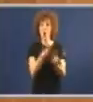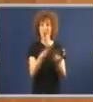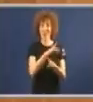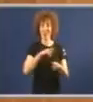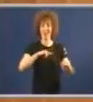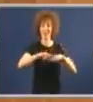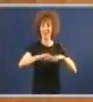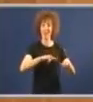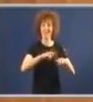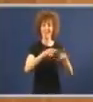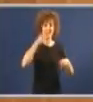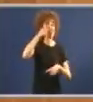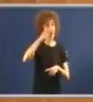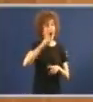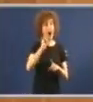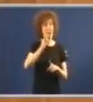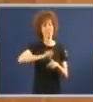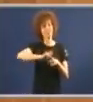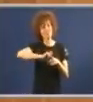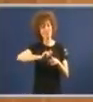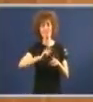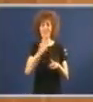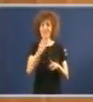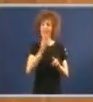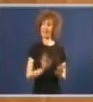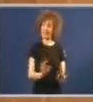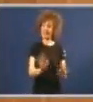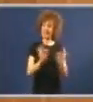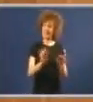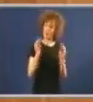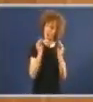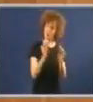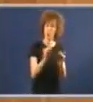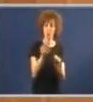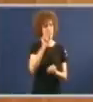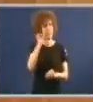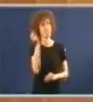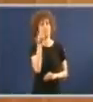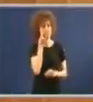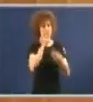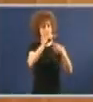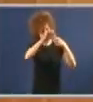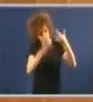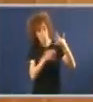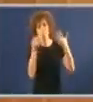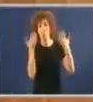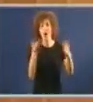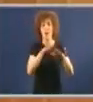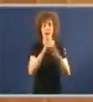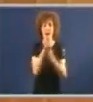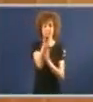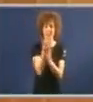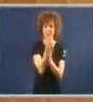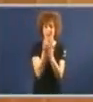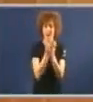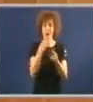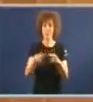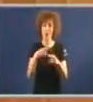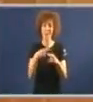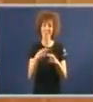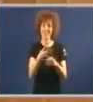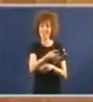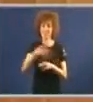rural conta con algúns factores e dificultades específicas que compre identificar se queremos deseñar políticas eficaces na